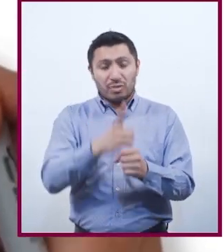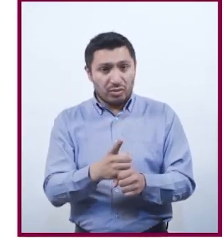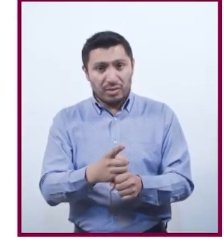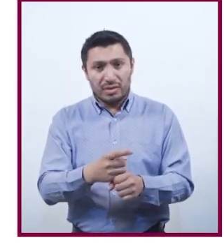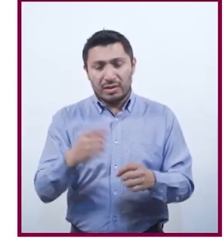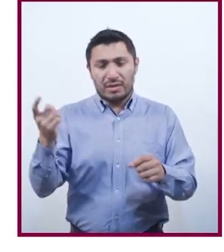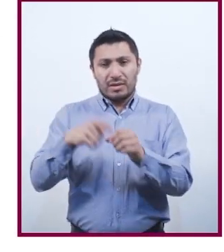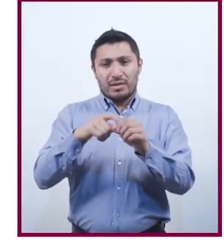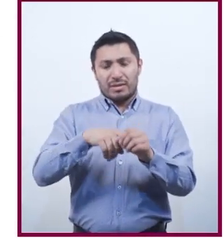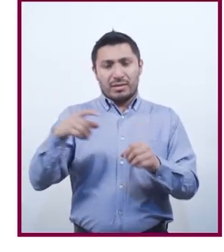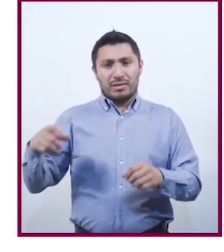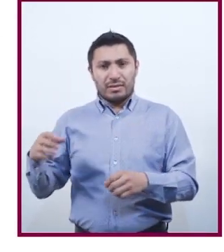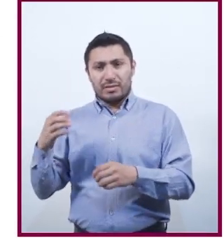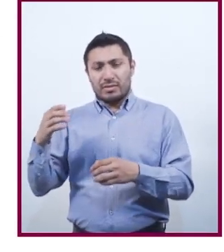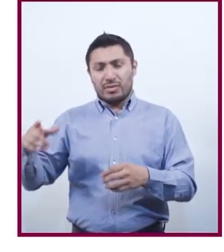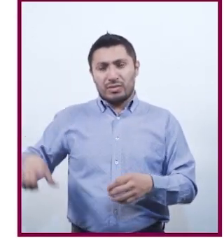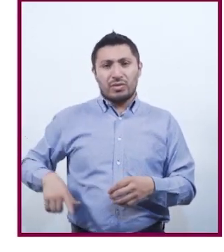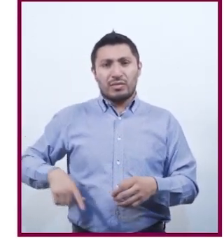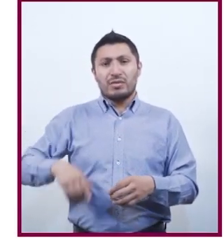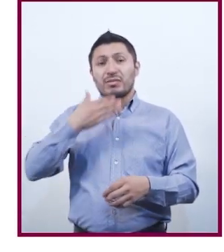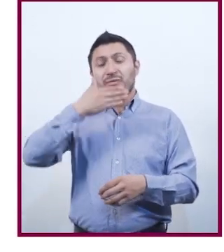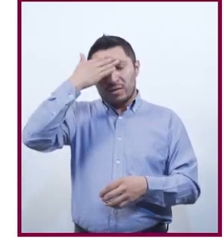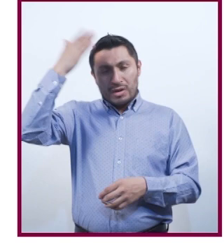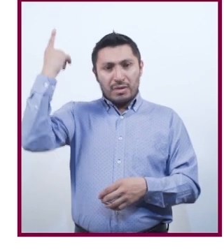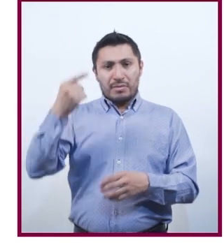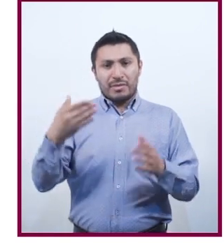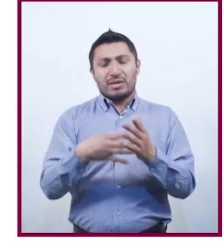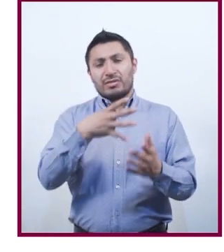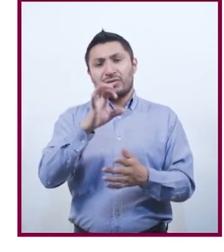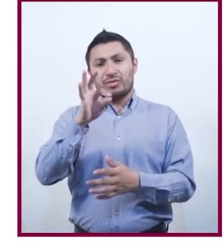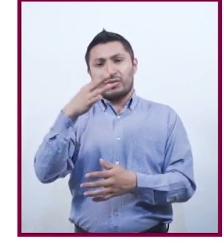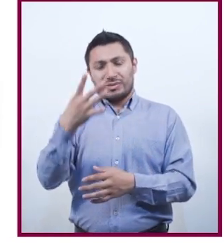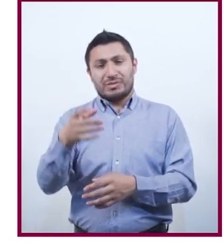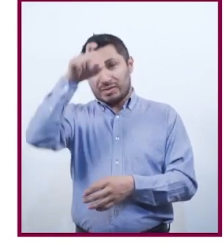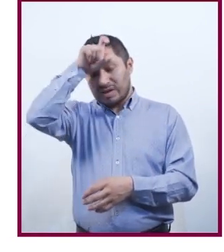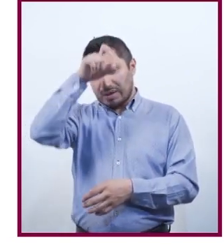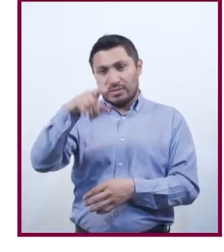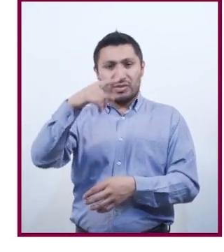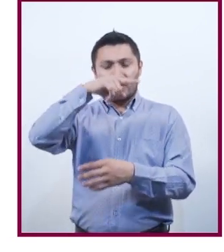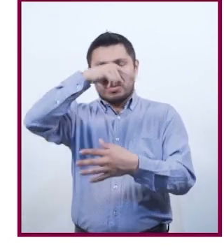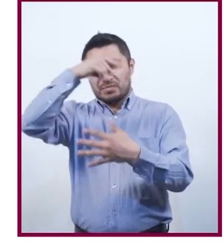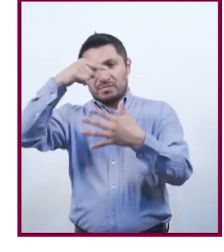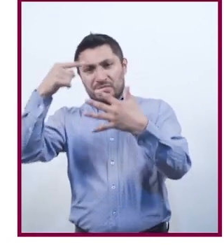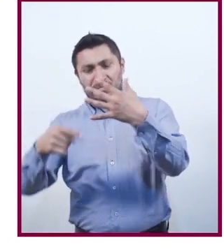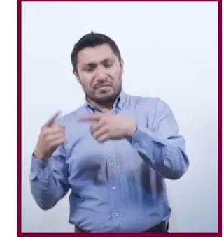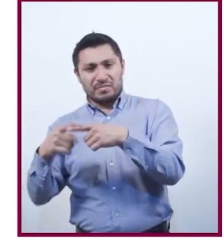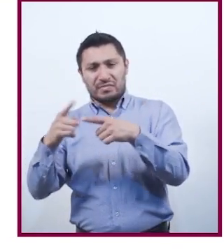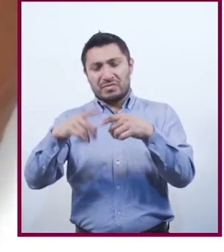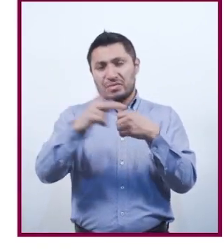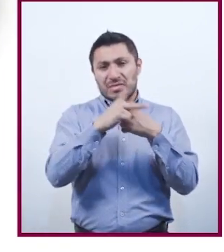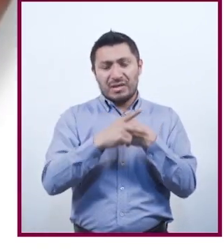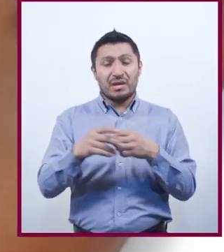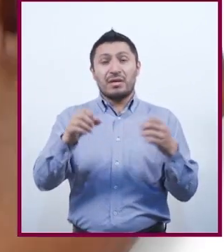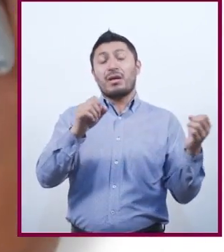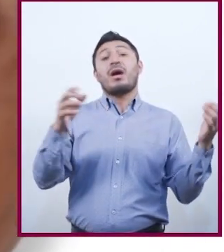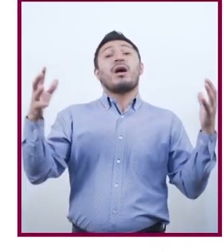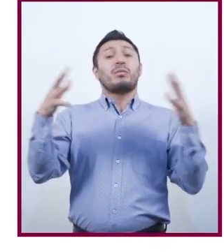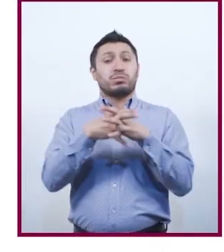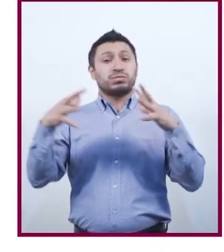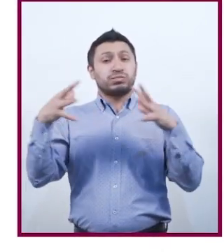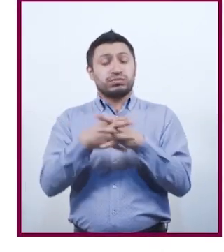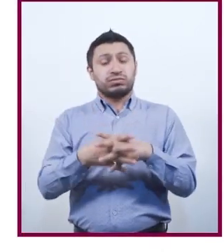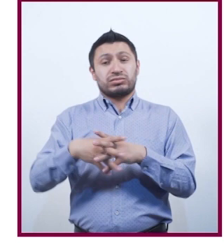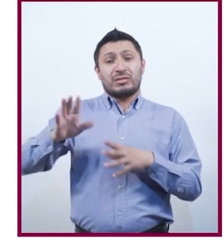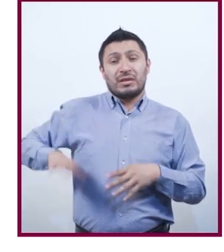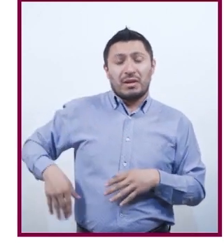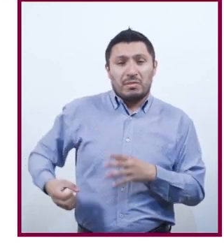Árabes, creada en 1945. De esta forma, países como Egipto, Jordania, Siria y el Líbano le